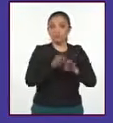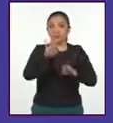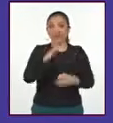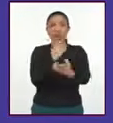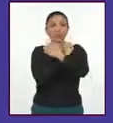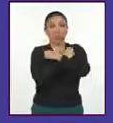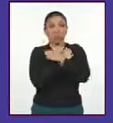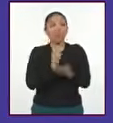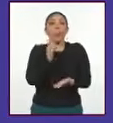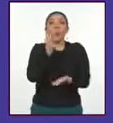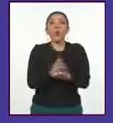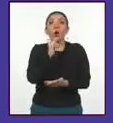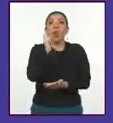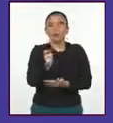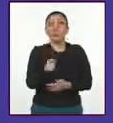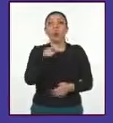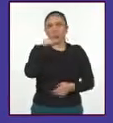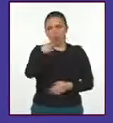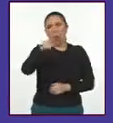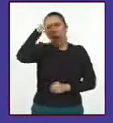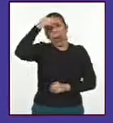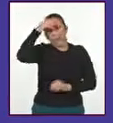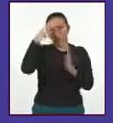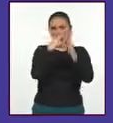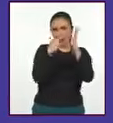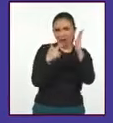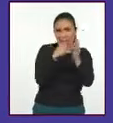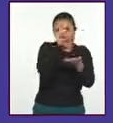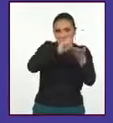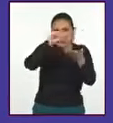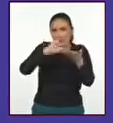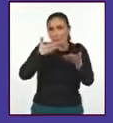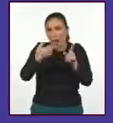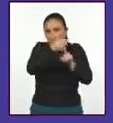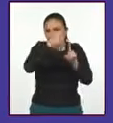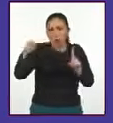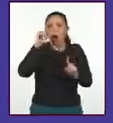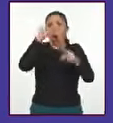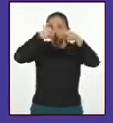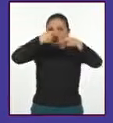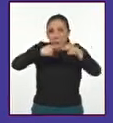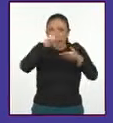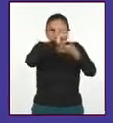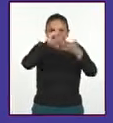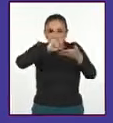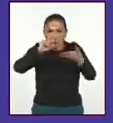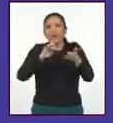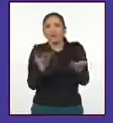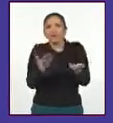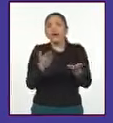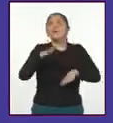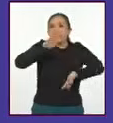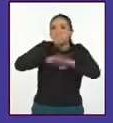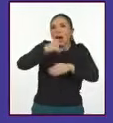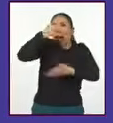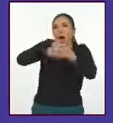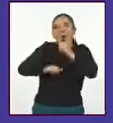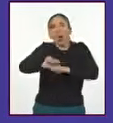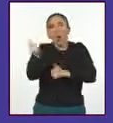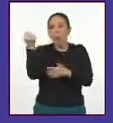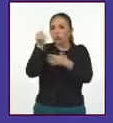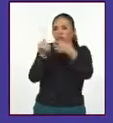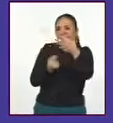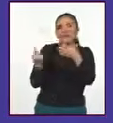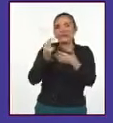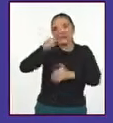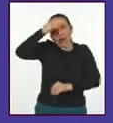se limita a que uno aprenda reglas ortográficas, a resolver ecuaciones, más bien abarca múltiples procesos presentes